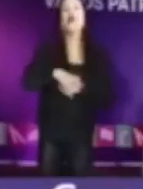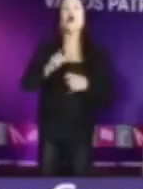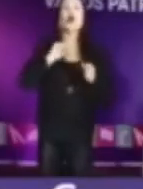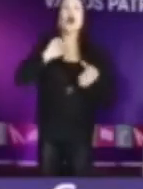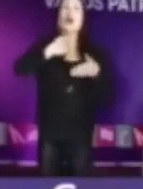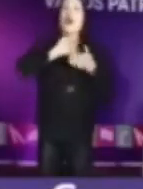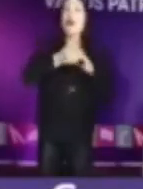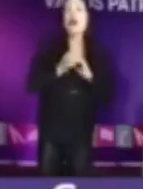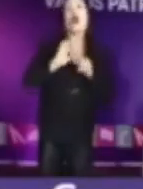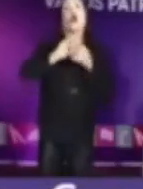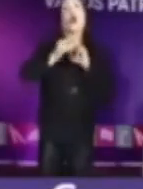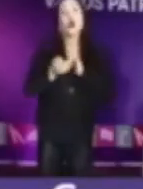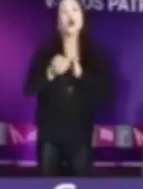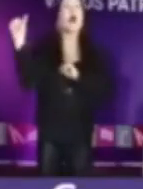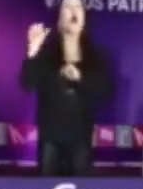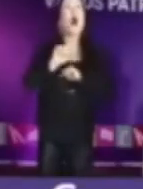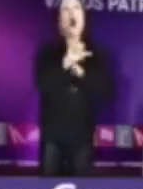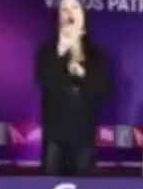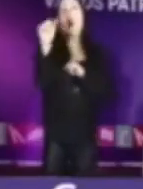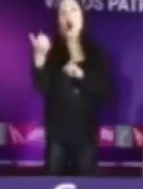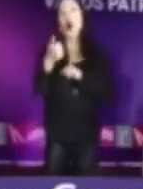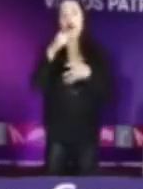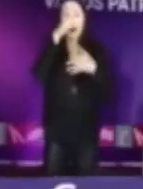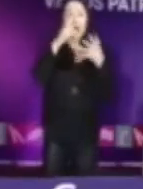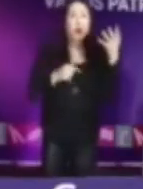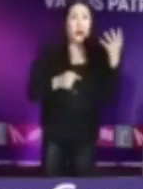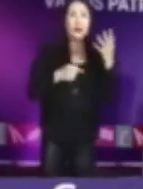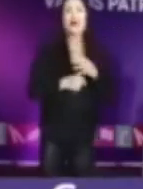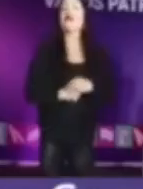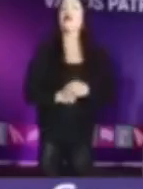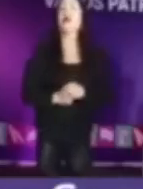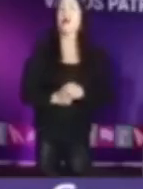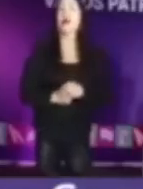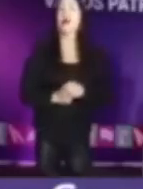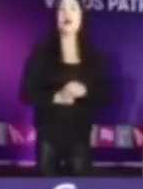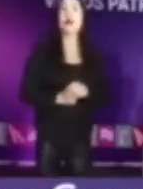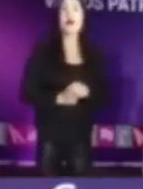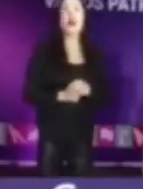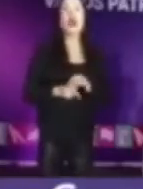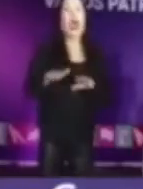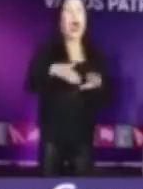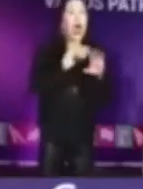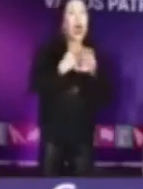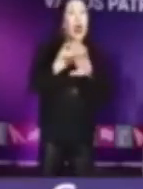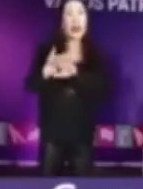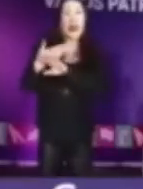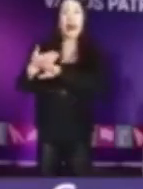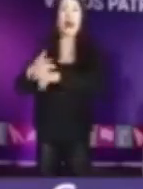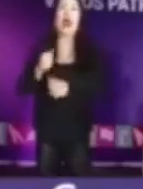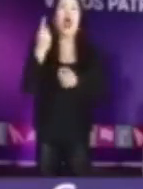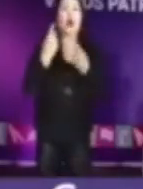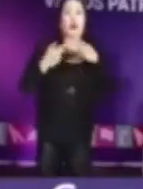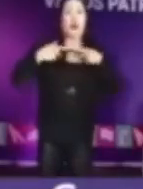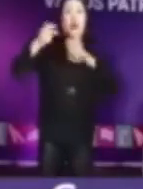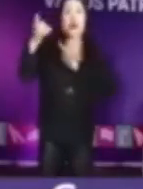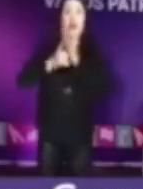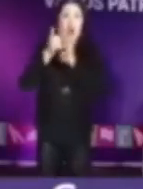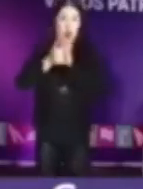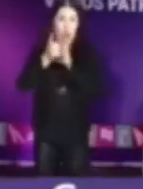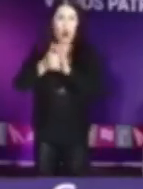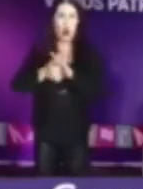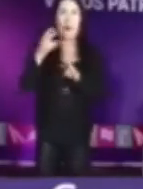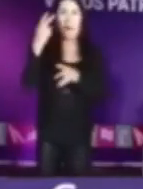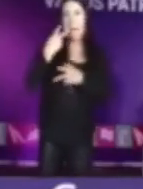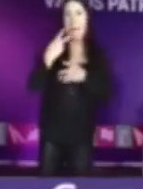con lo último, porque otro de los elementos que están atacando a los youtubers es